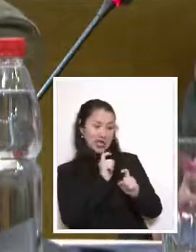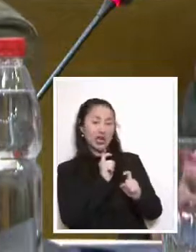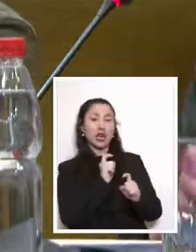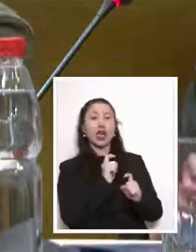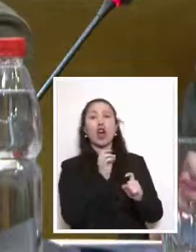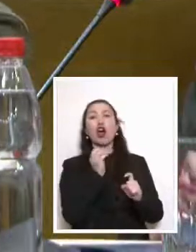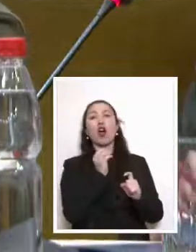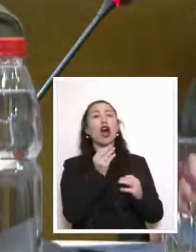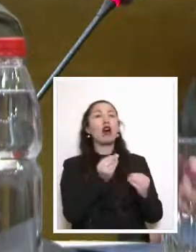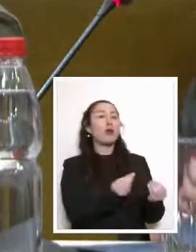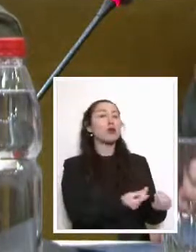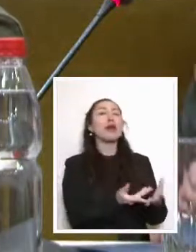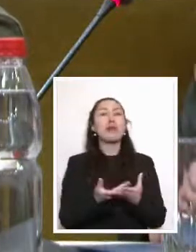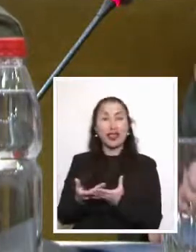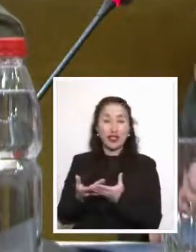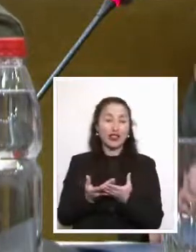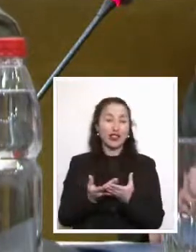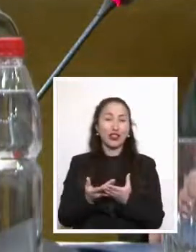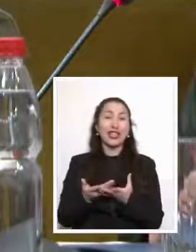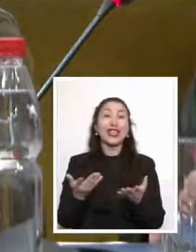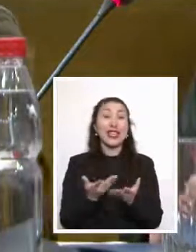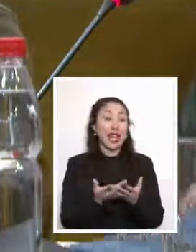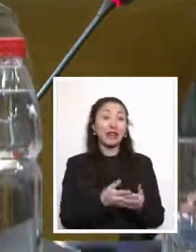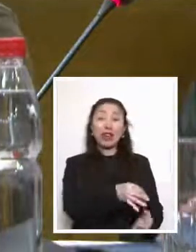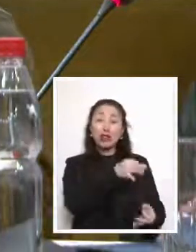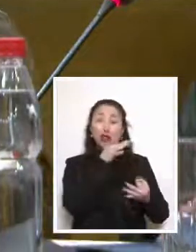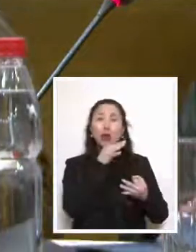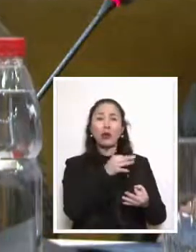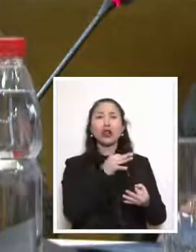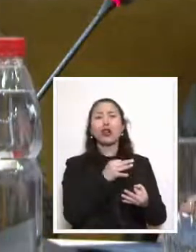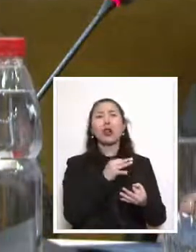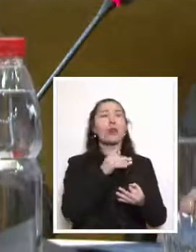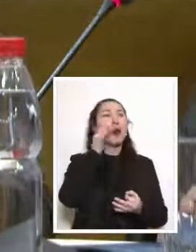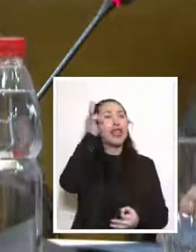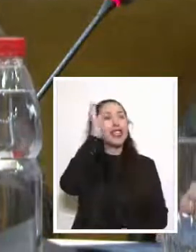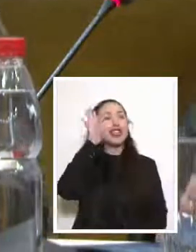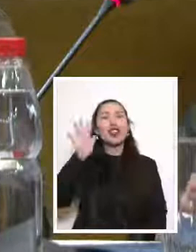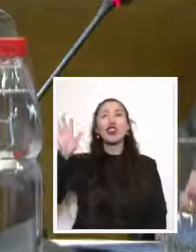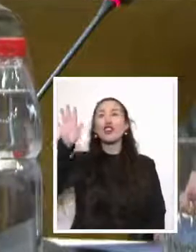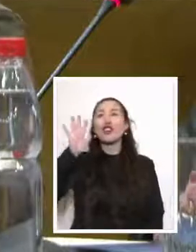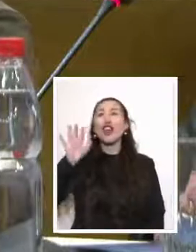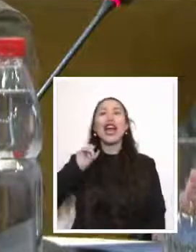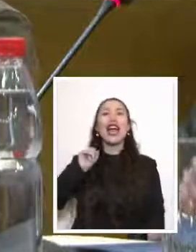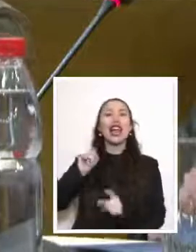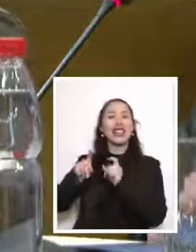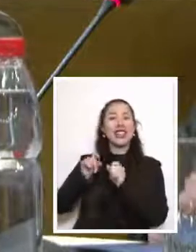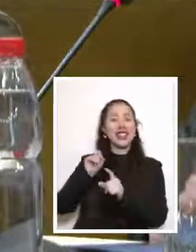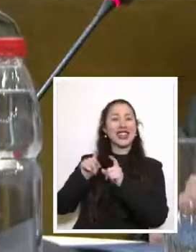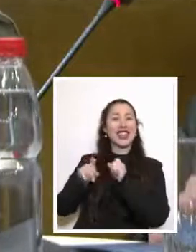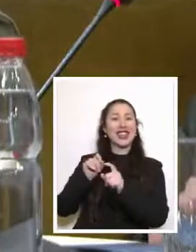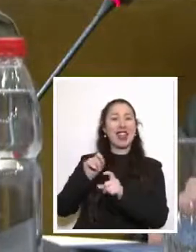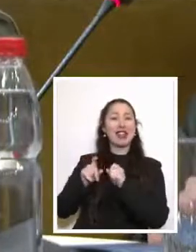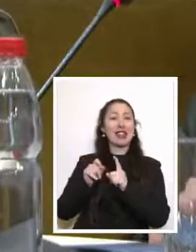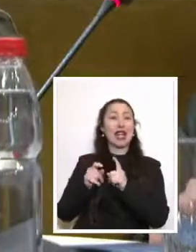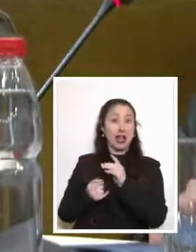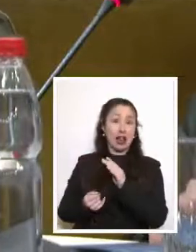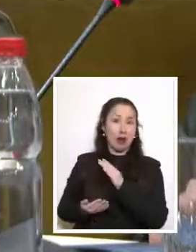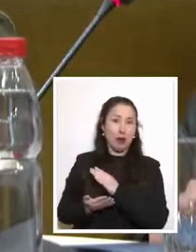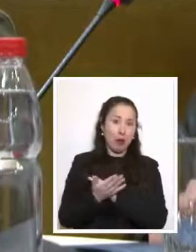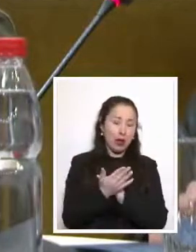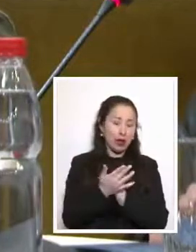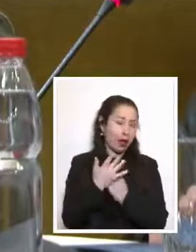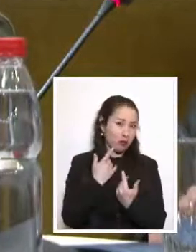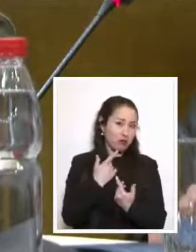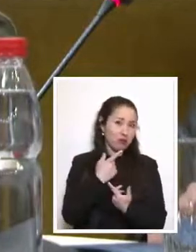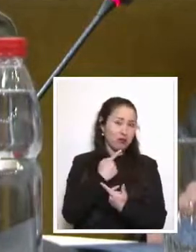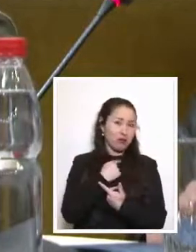una invitación, es parte de la invitación del informe, es que es muy rico en esta filosofía que estoy diciendo, en defender esta propuesta.